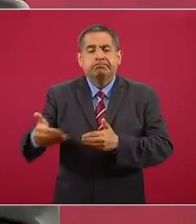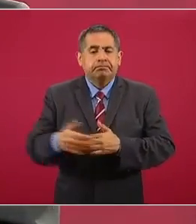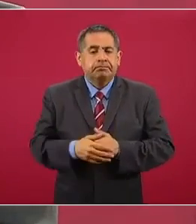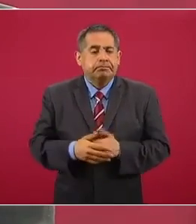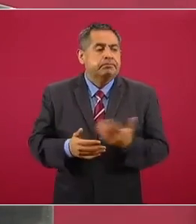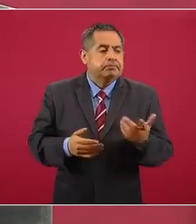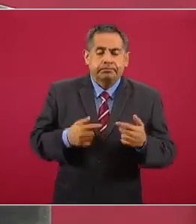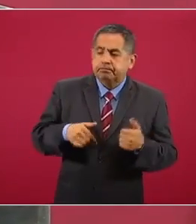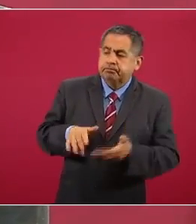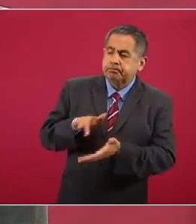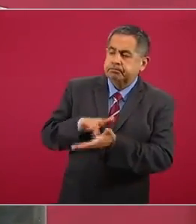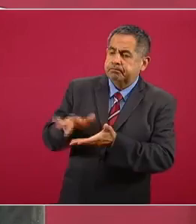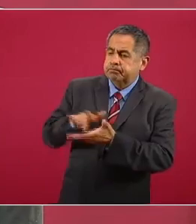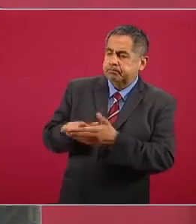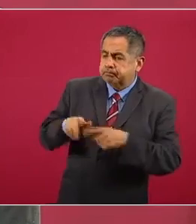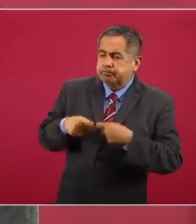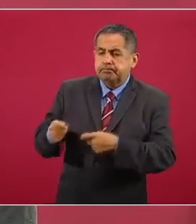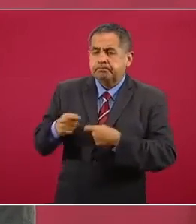apoyando.